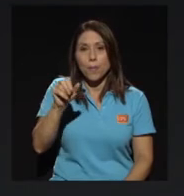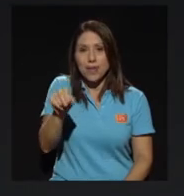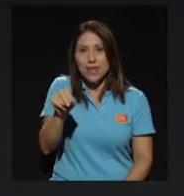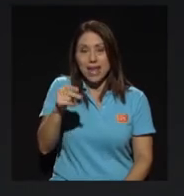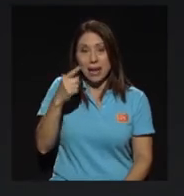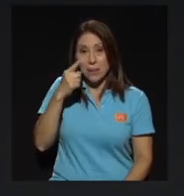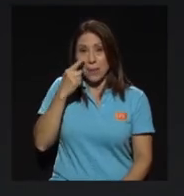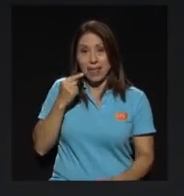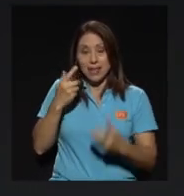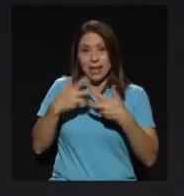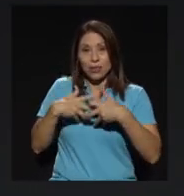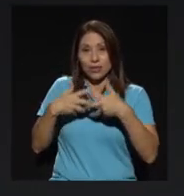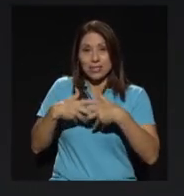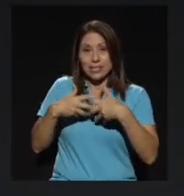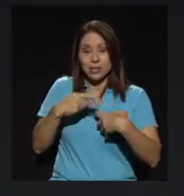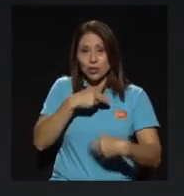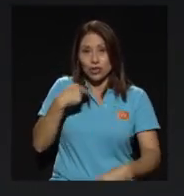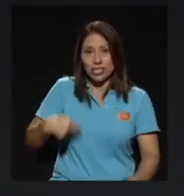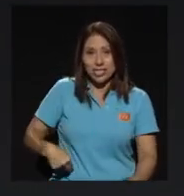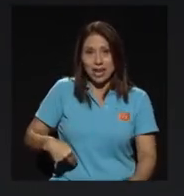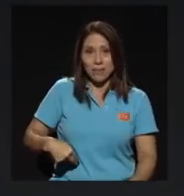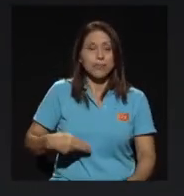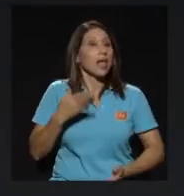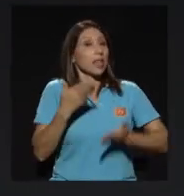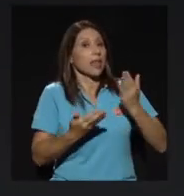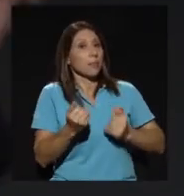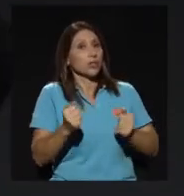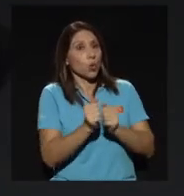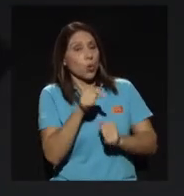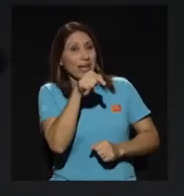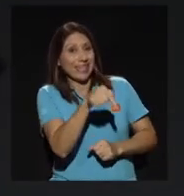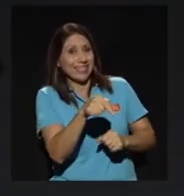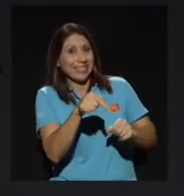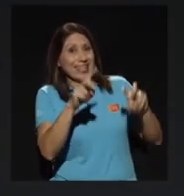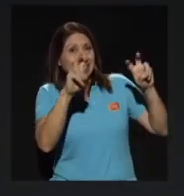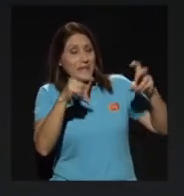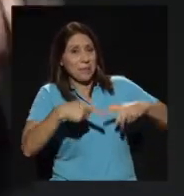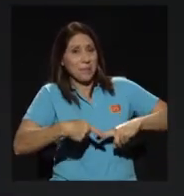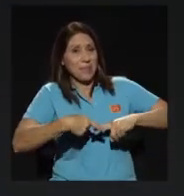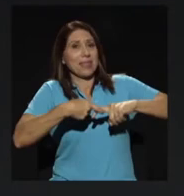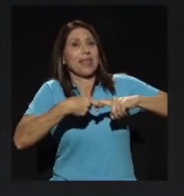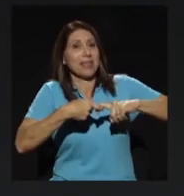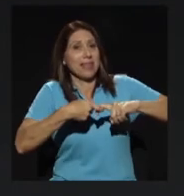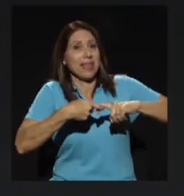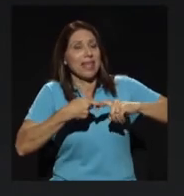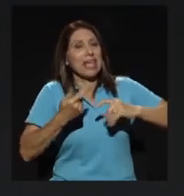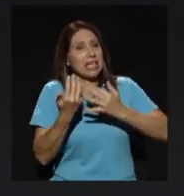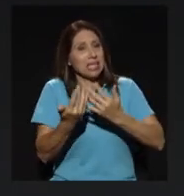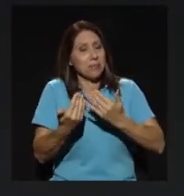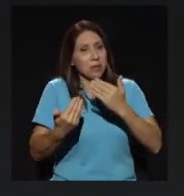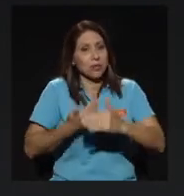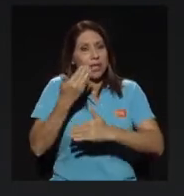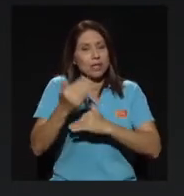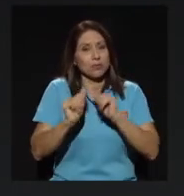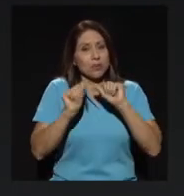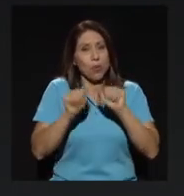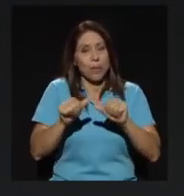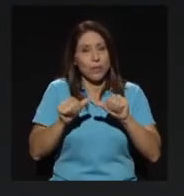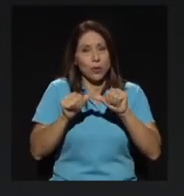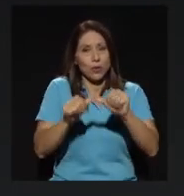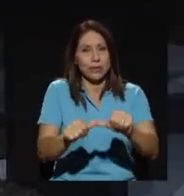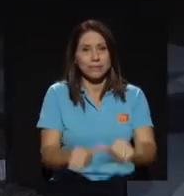vez de shopping y dejémoslo en pendiente y esperemos que el canal nos invite a recetas